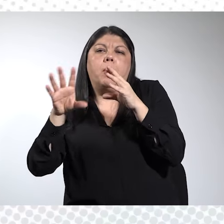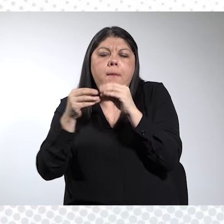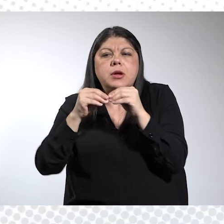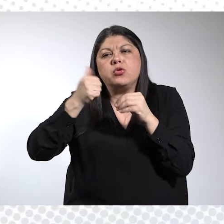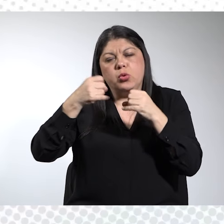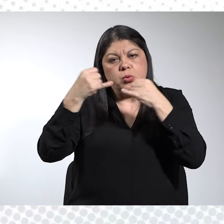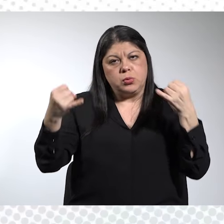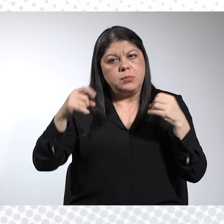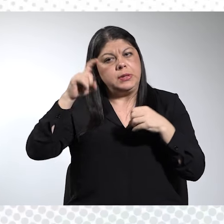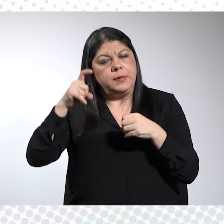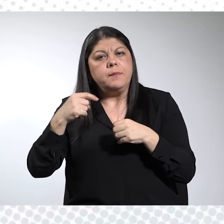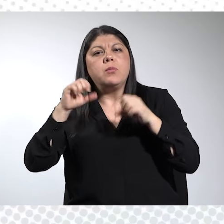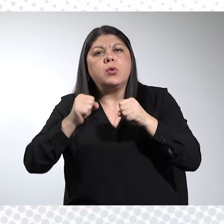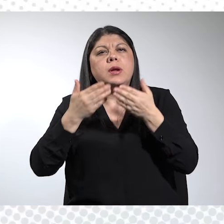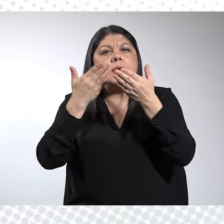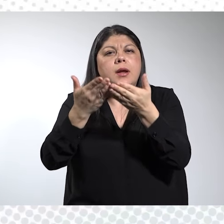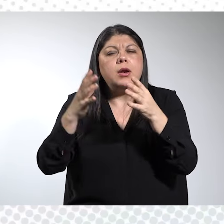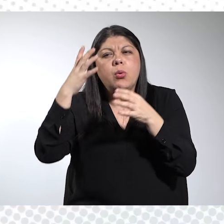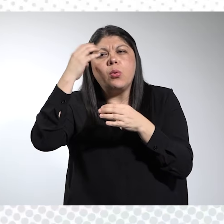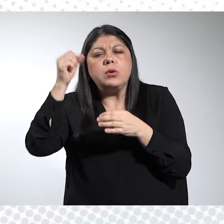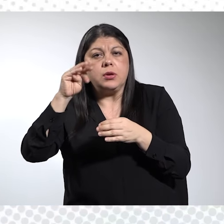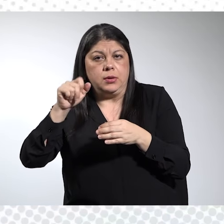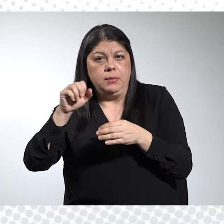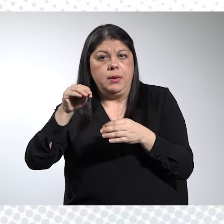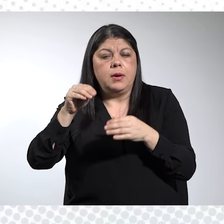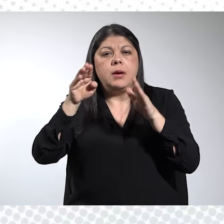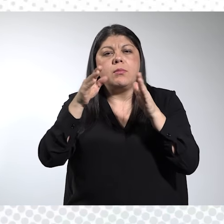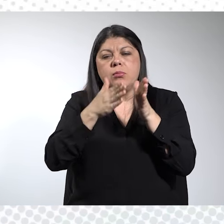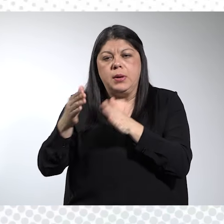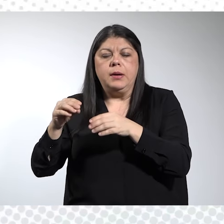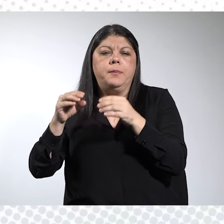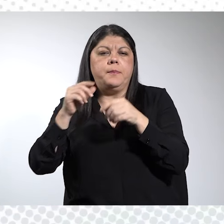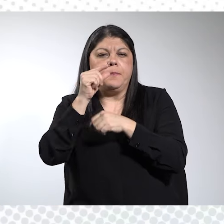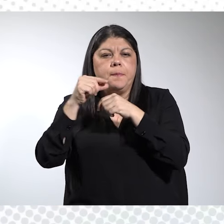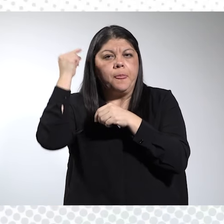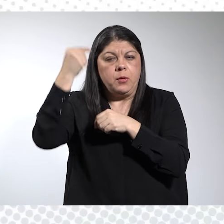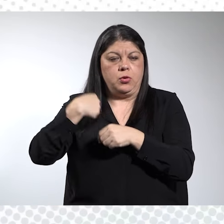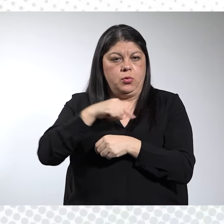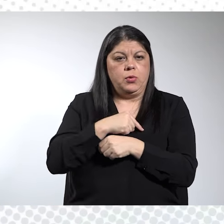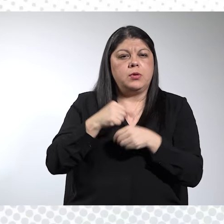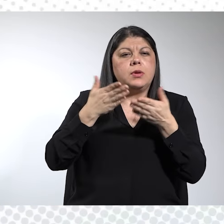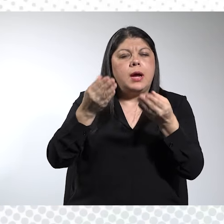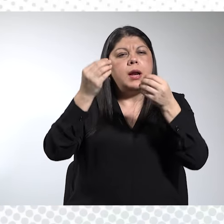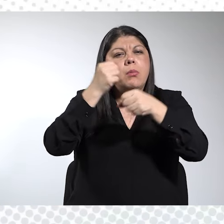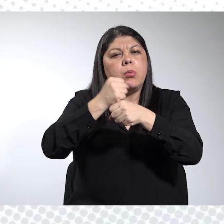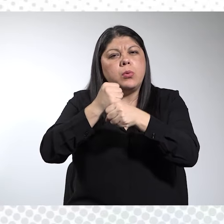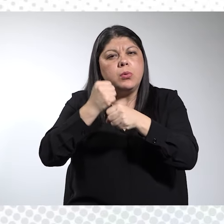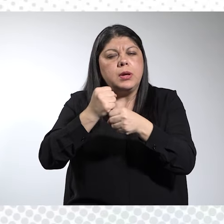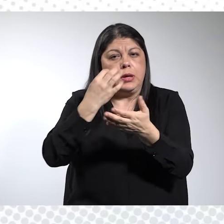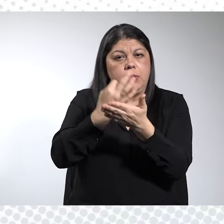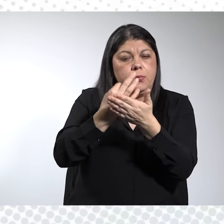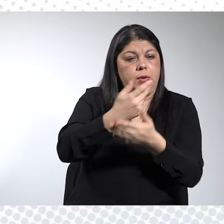si fuera necesario. El poder darle dentro del concepto del MEP que está en el plan de trabajo nuestro, la posibilidad de trabajar